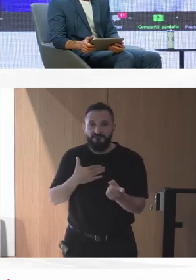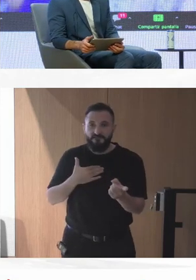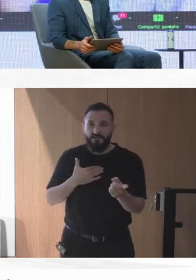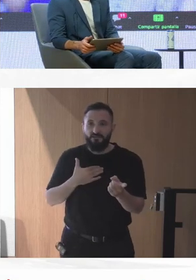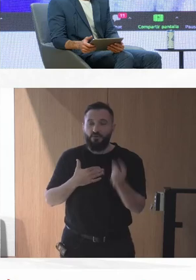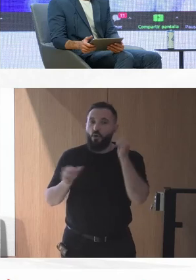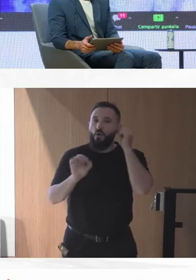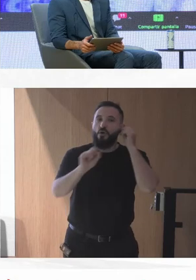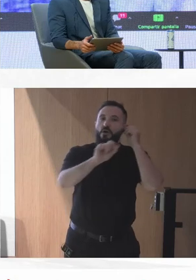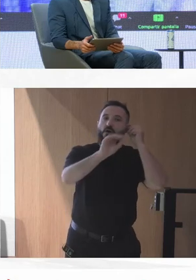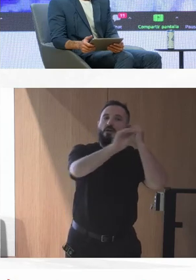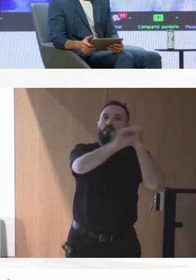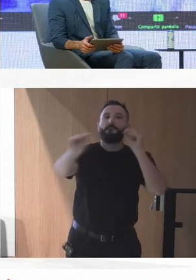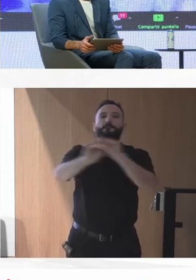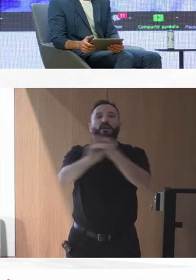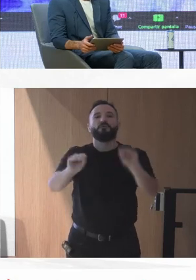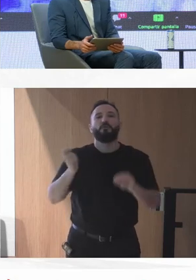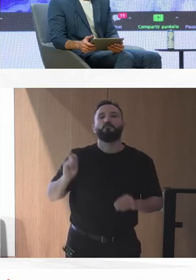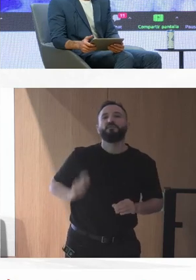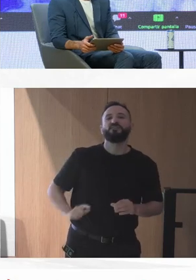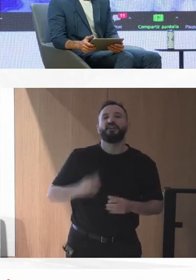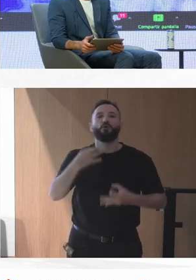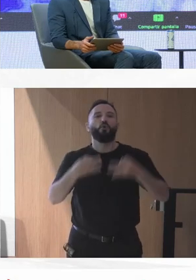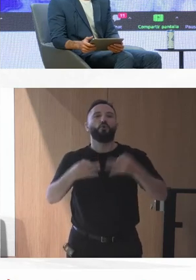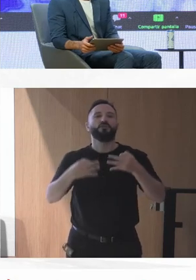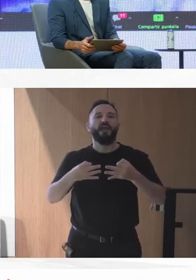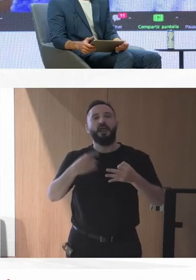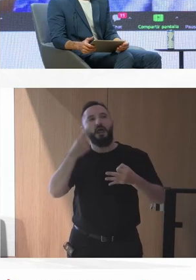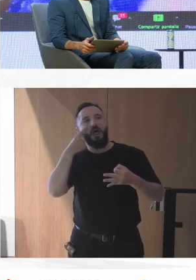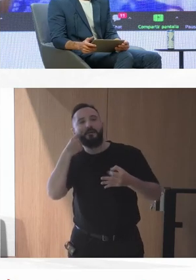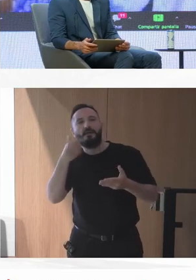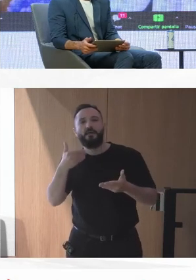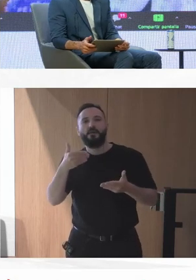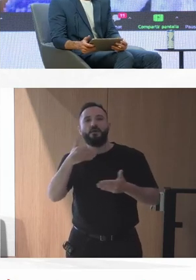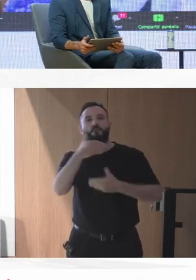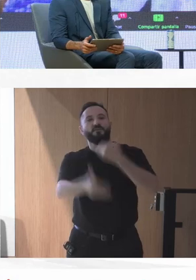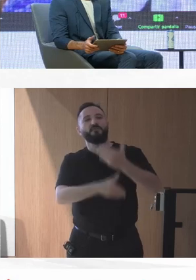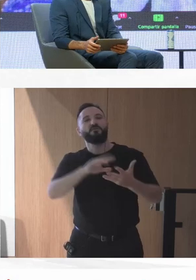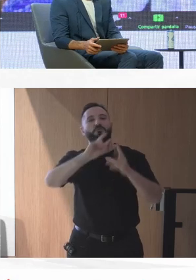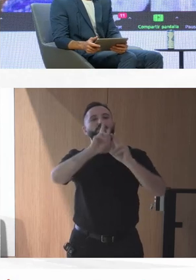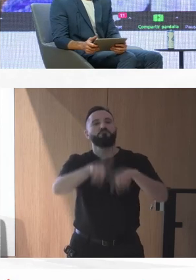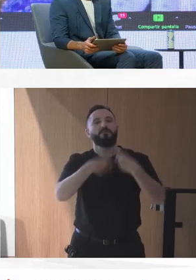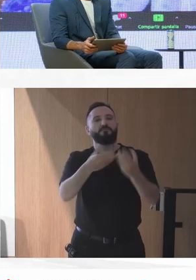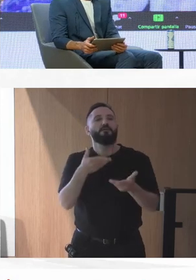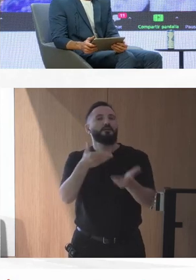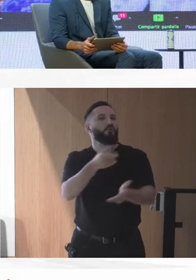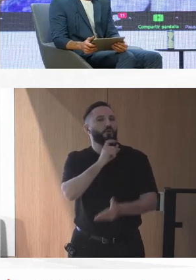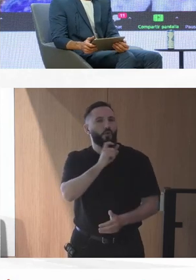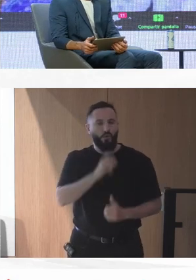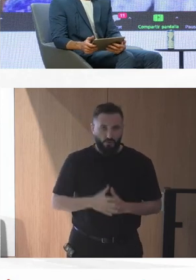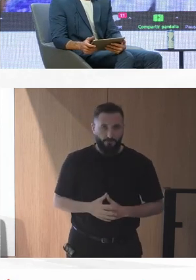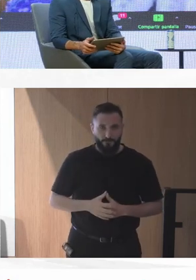o preguntando cómo podemos los actores judiciales ayudar a reformar los procedimientos.